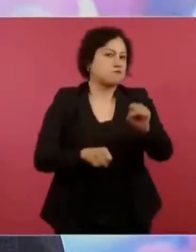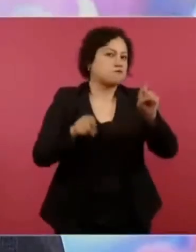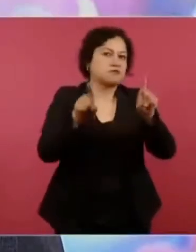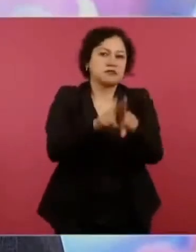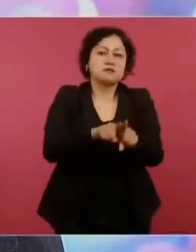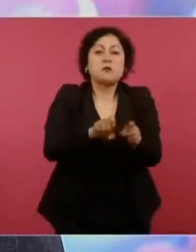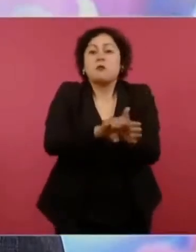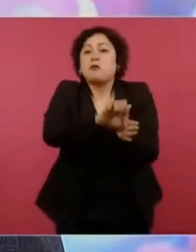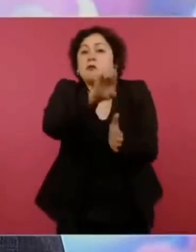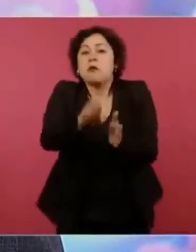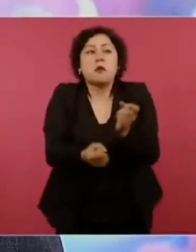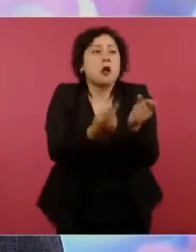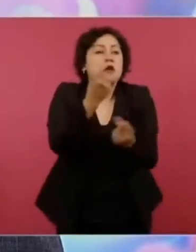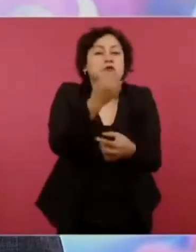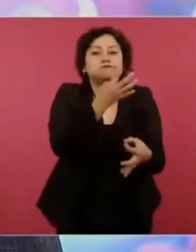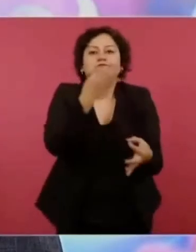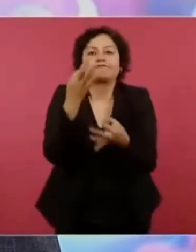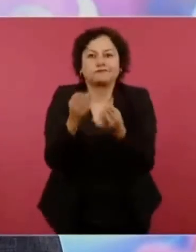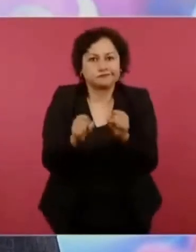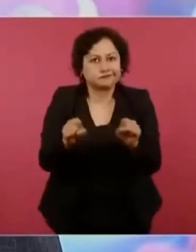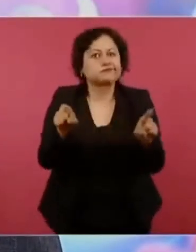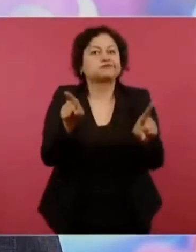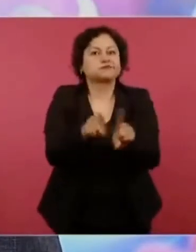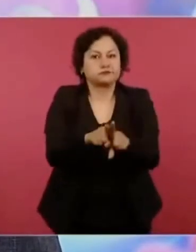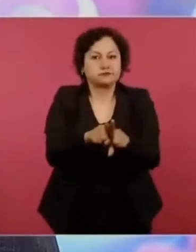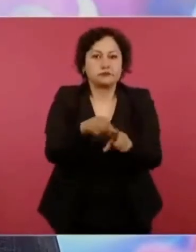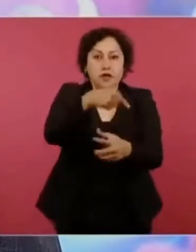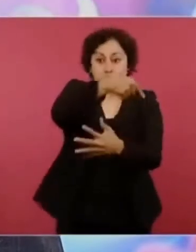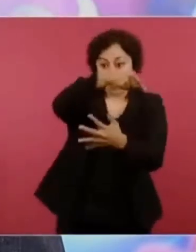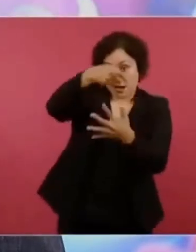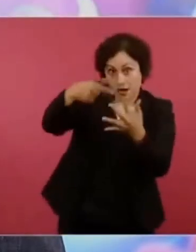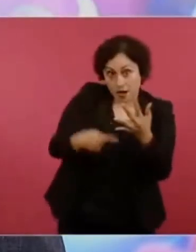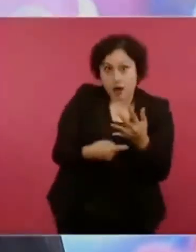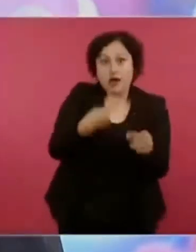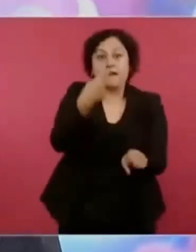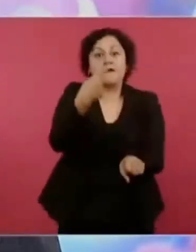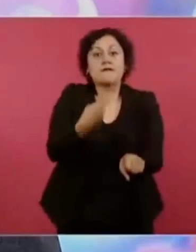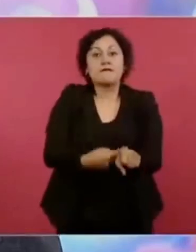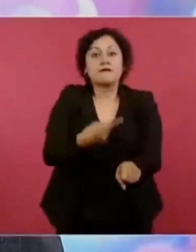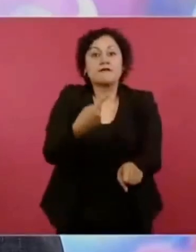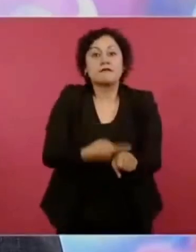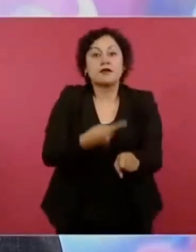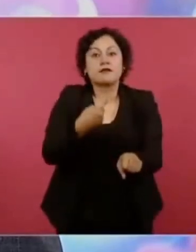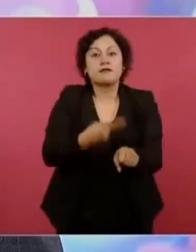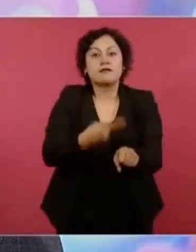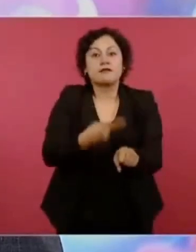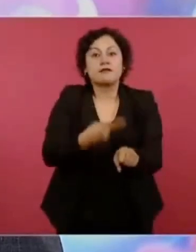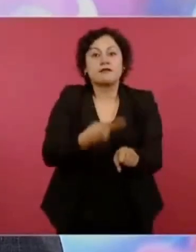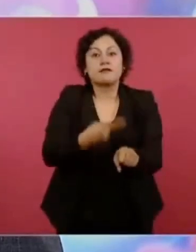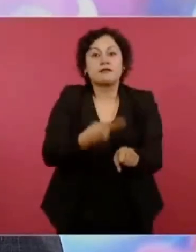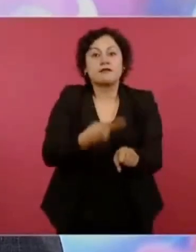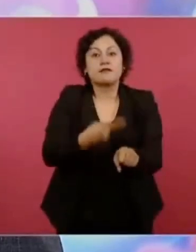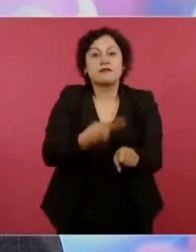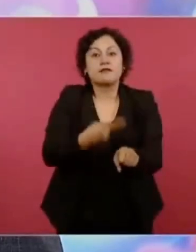conjunto estas en mayoría de enfermedades ocupan el 80%